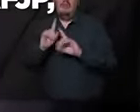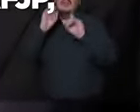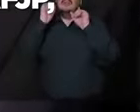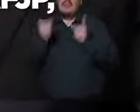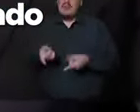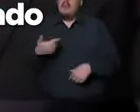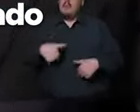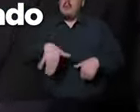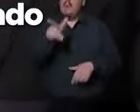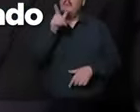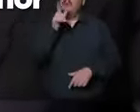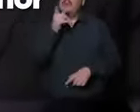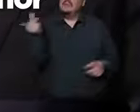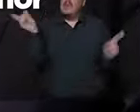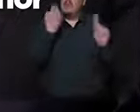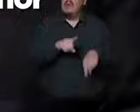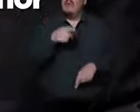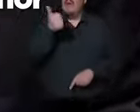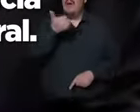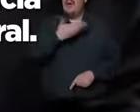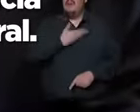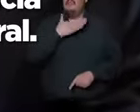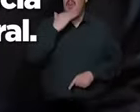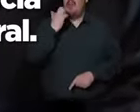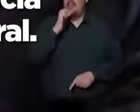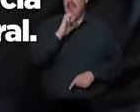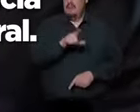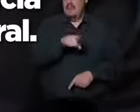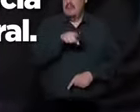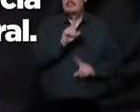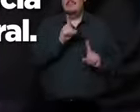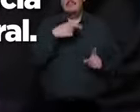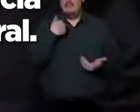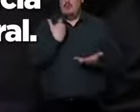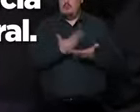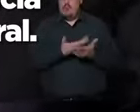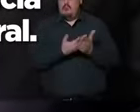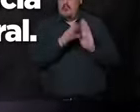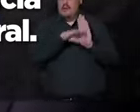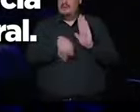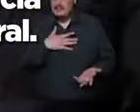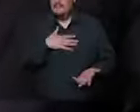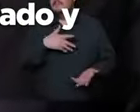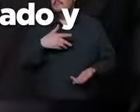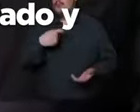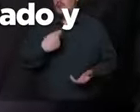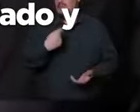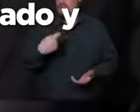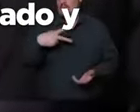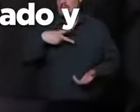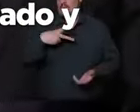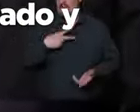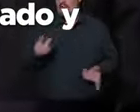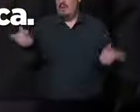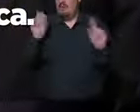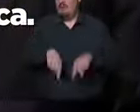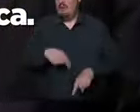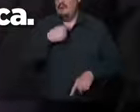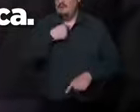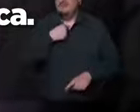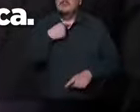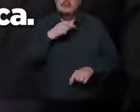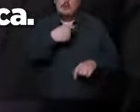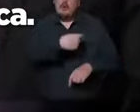afjp como ha planteado este señor en su propuesta a la justicia electoral le quiero contar a cada jubilado y